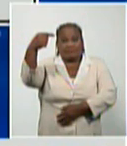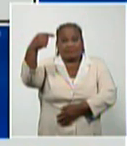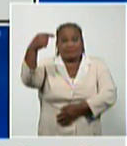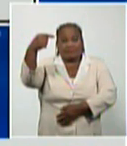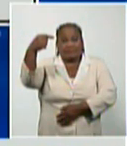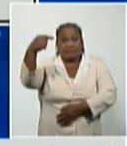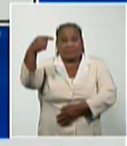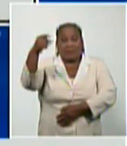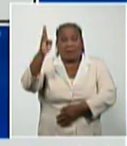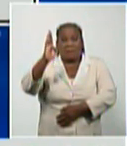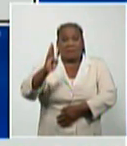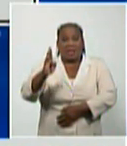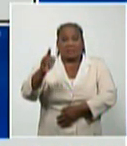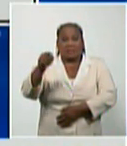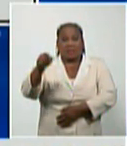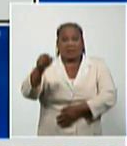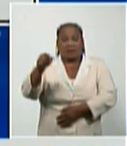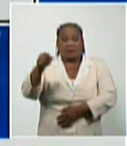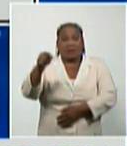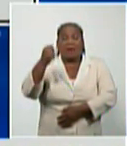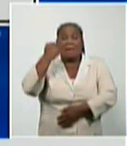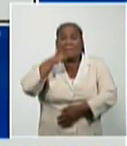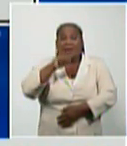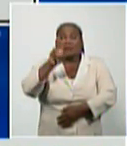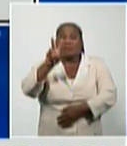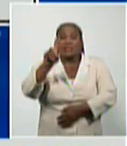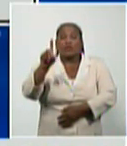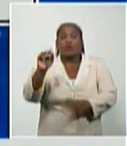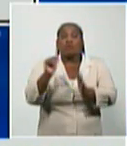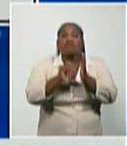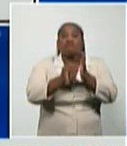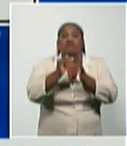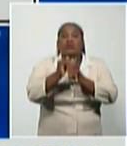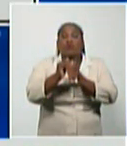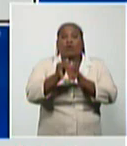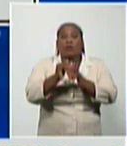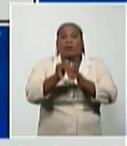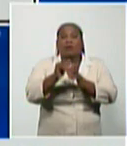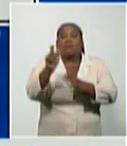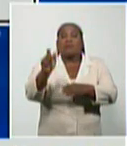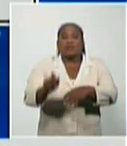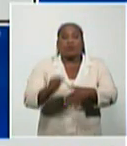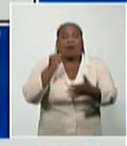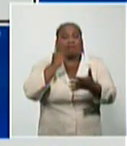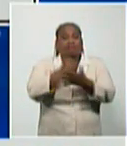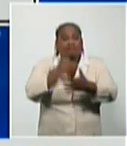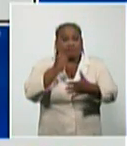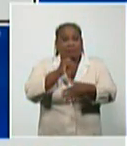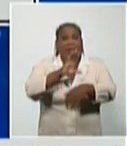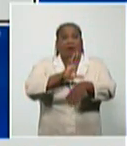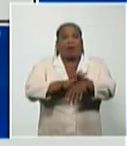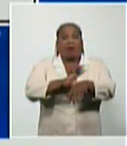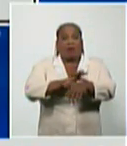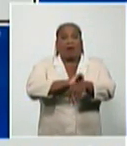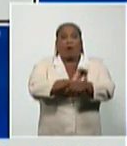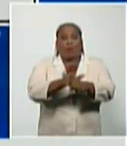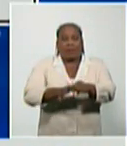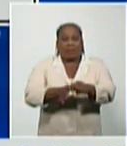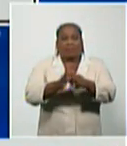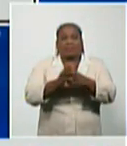Brasil, Estados Unidos, con más de 21 millones de casos confirmados y más de